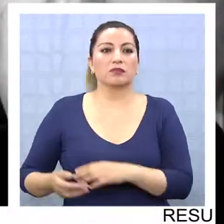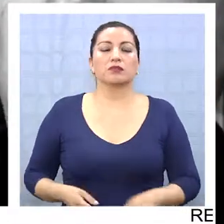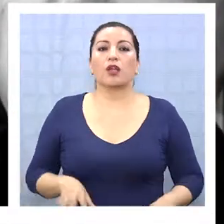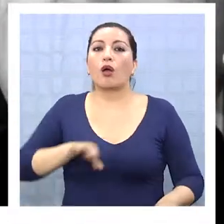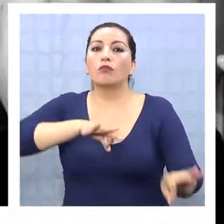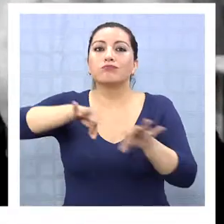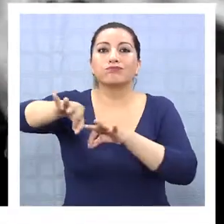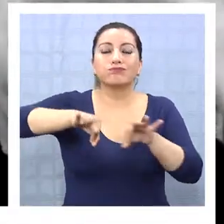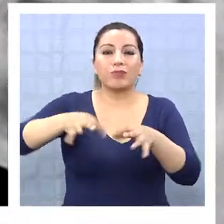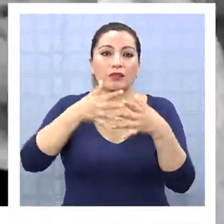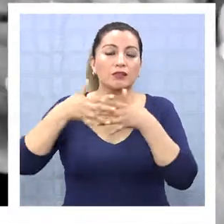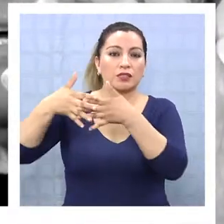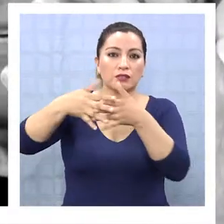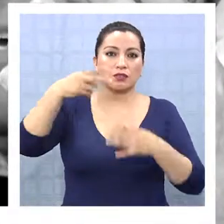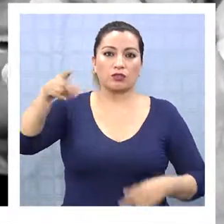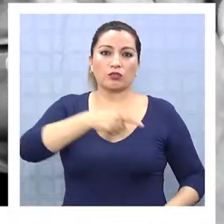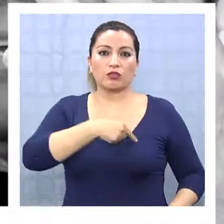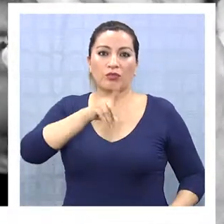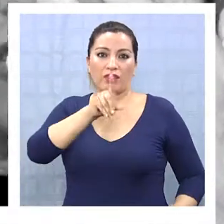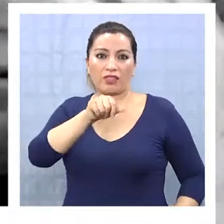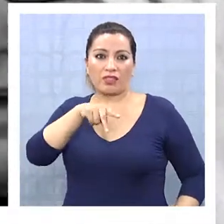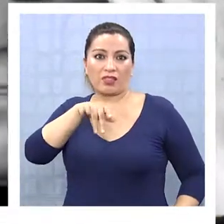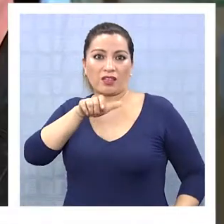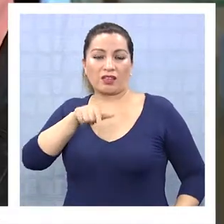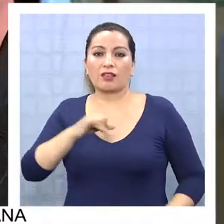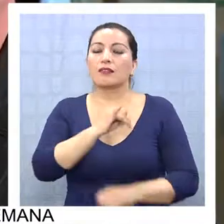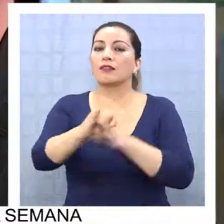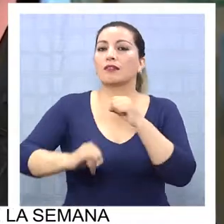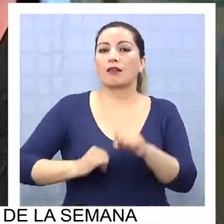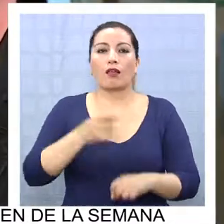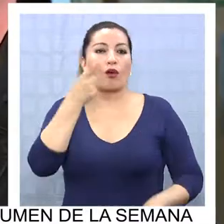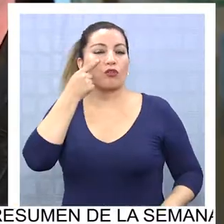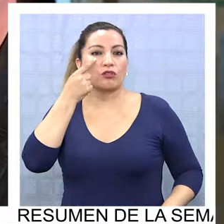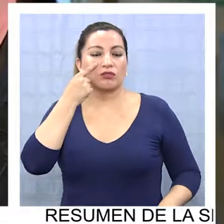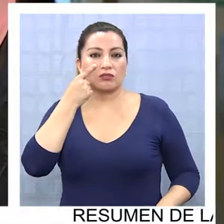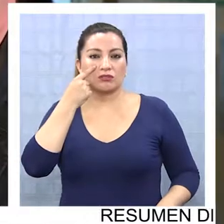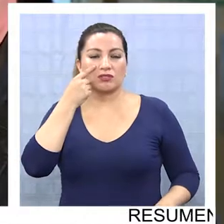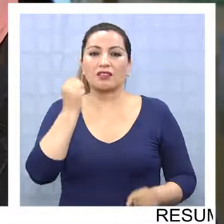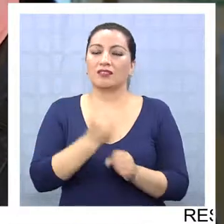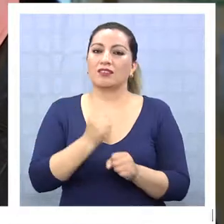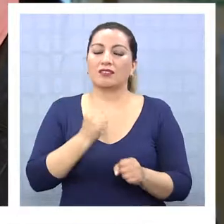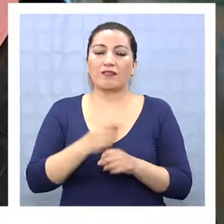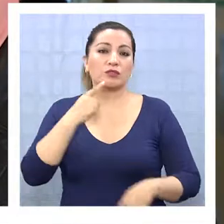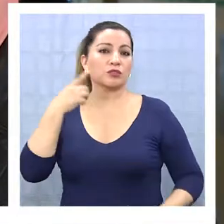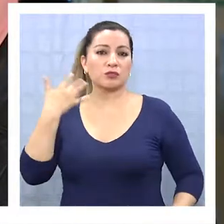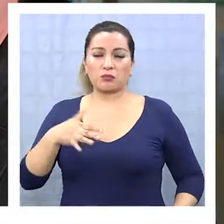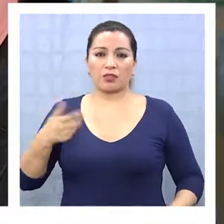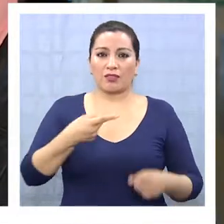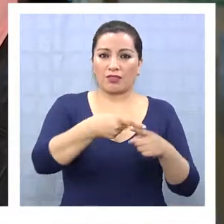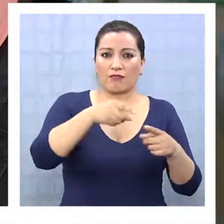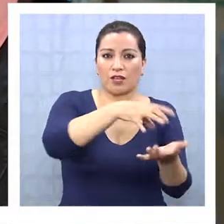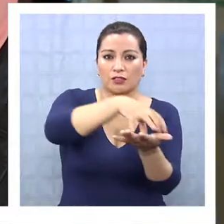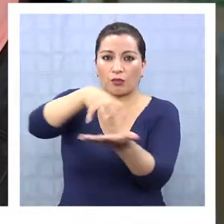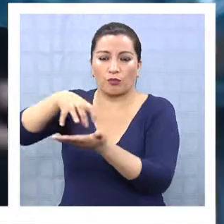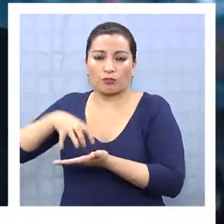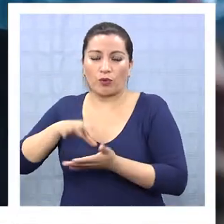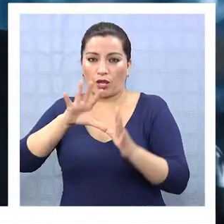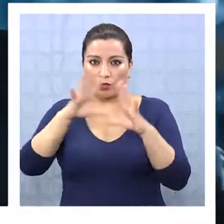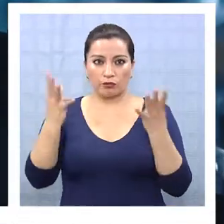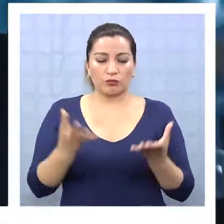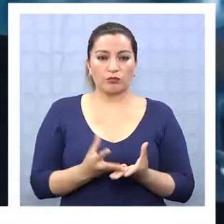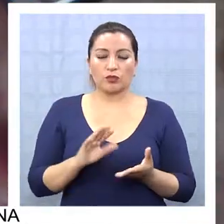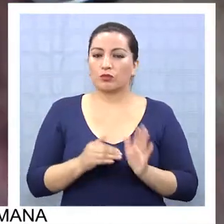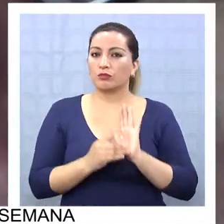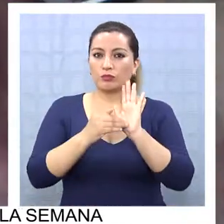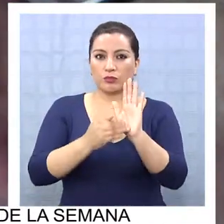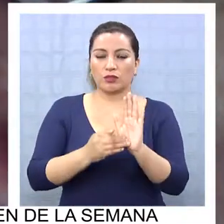El arquitecto estadounidense Daniel Libeskin es internacionalmente conocido por obras emblemáticas en diferentes ciudades del mundo.